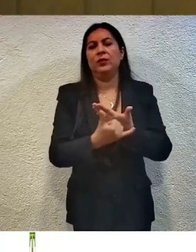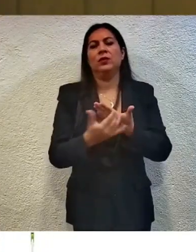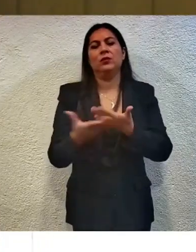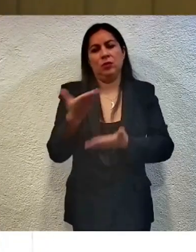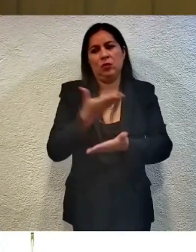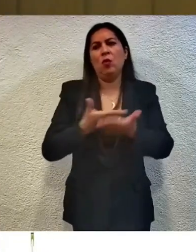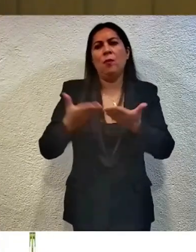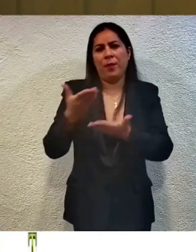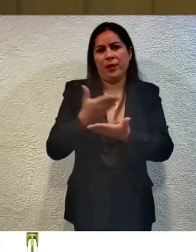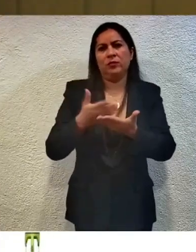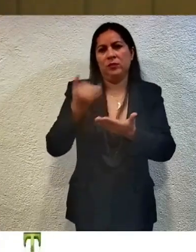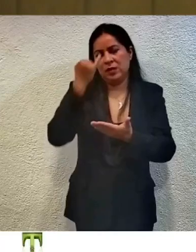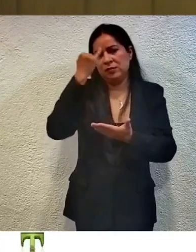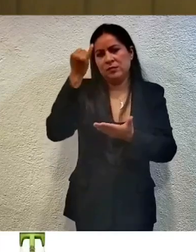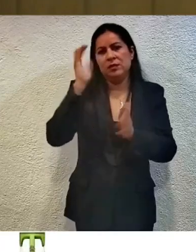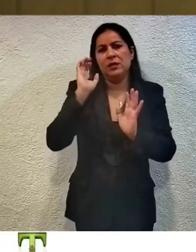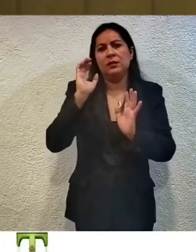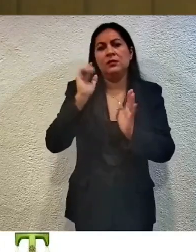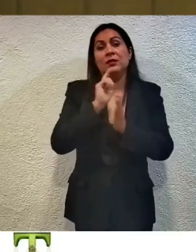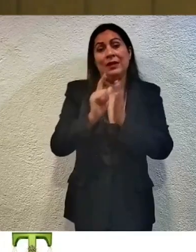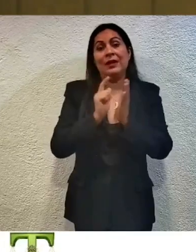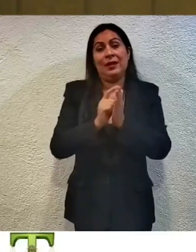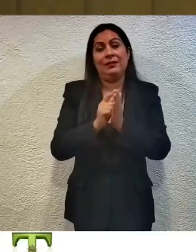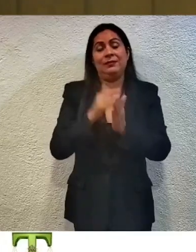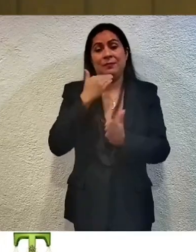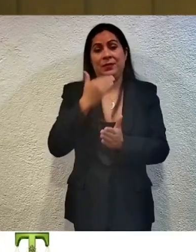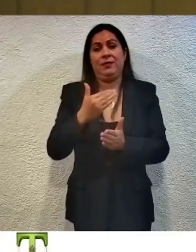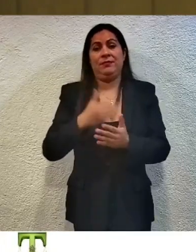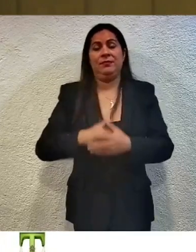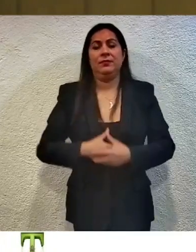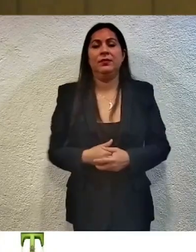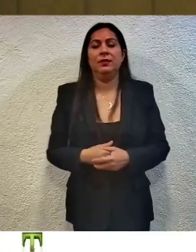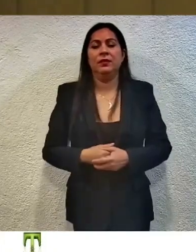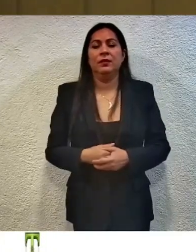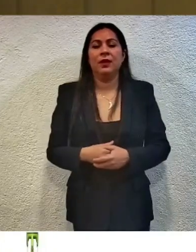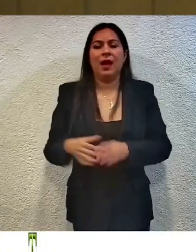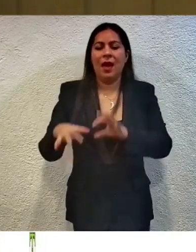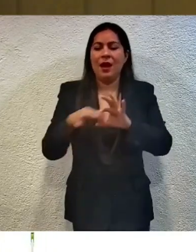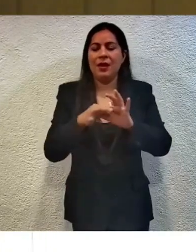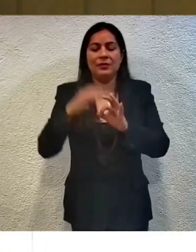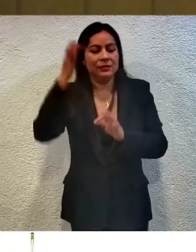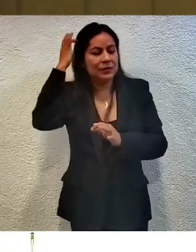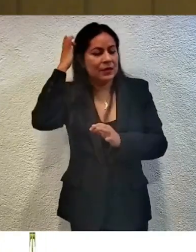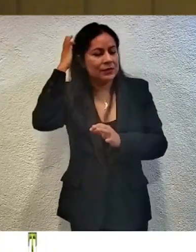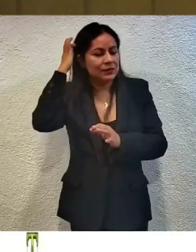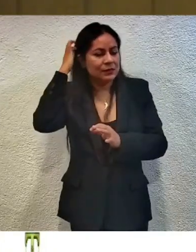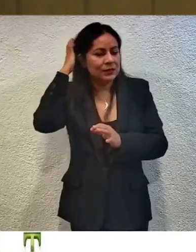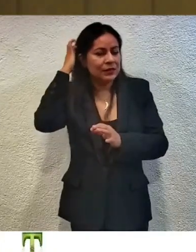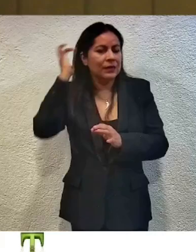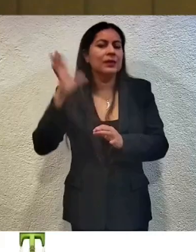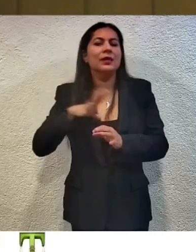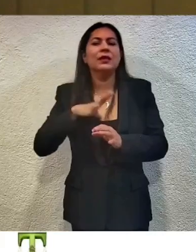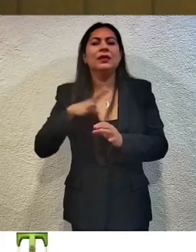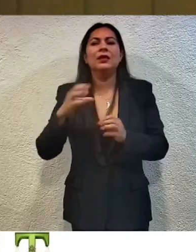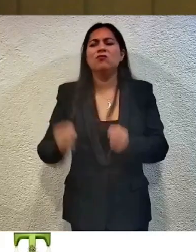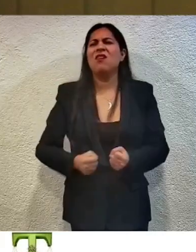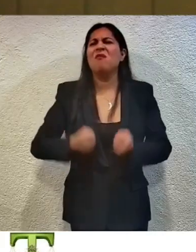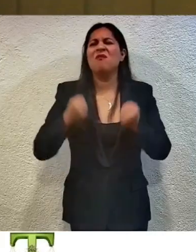los argumentos, son legales. Alianzas que tienen una fuerza